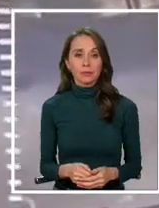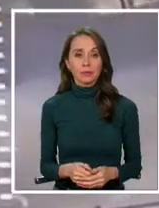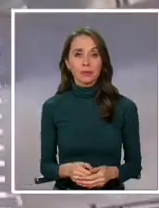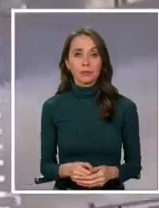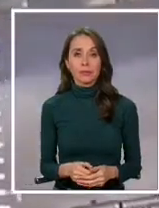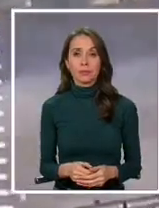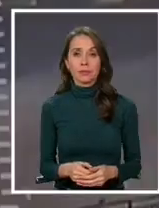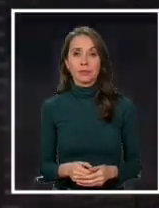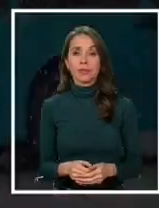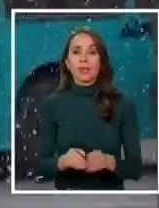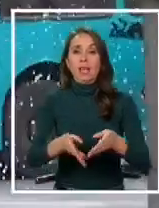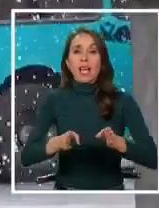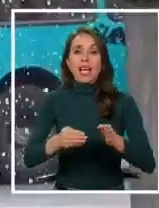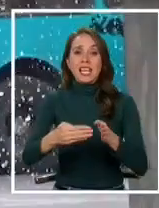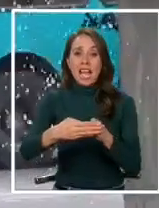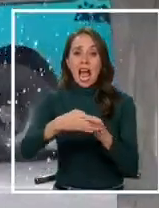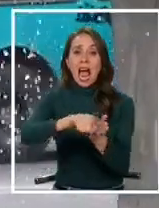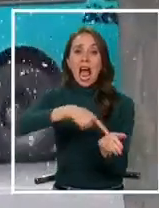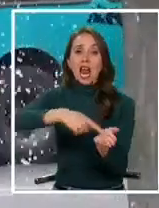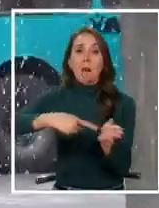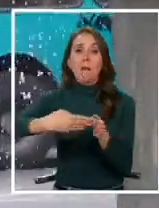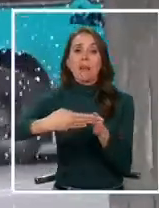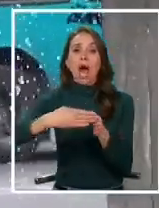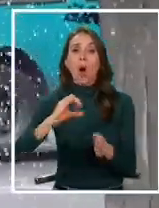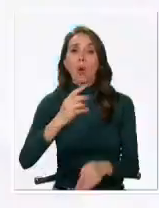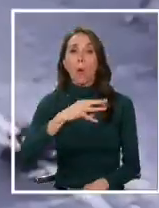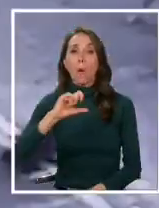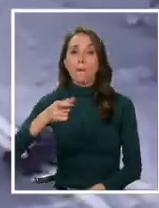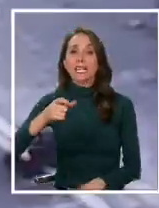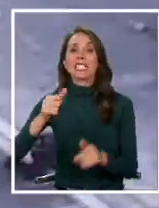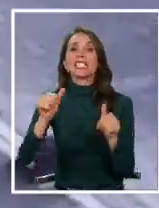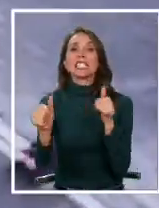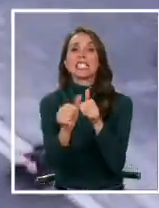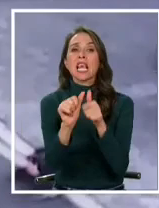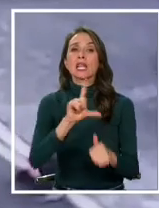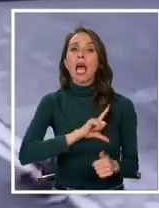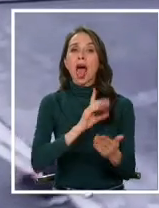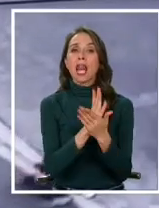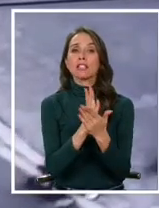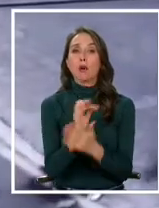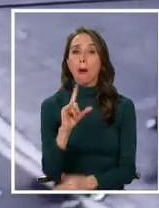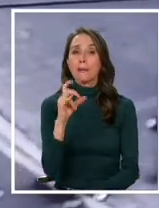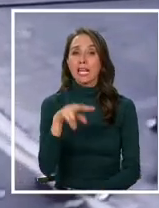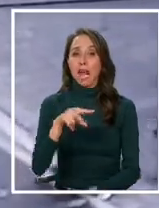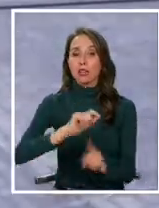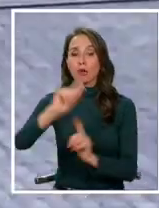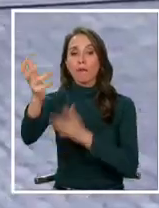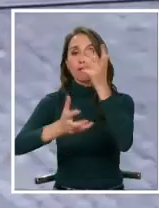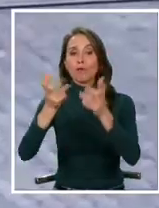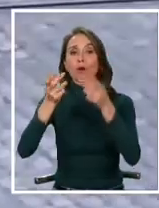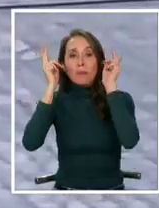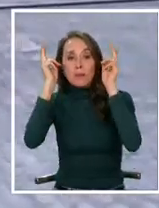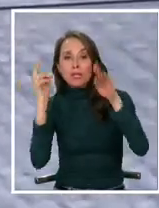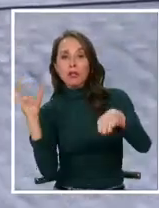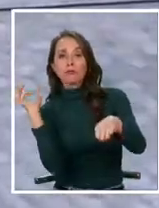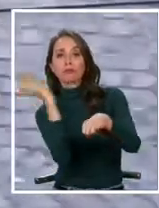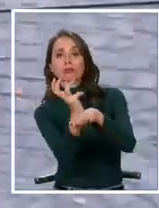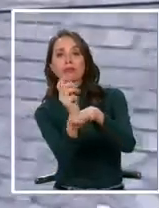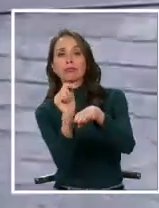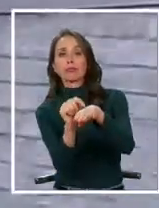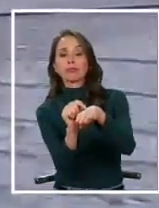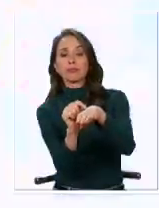en camin con Alameda cerca del Liceo de aplicación se registró un nuevo ataque incendiario contra un bus del transporte